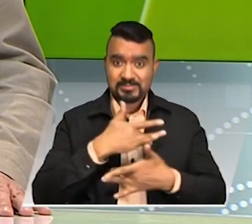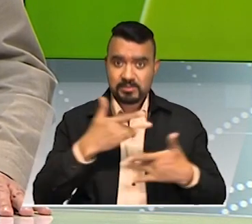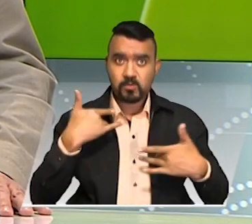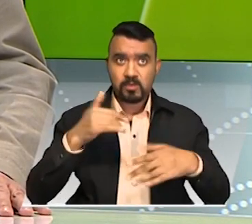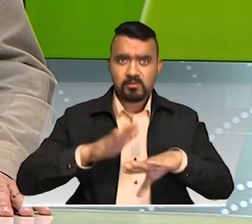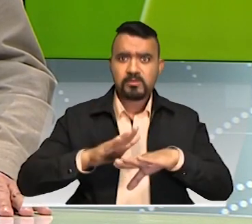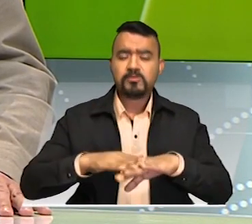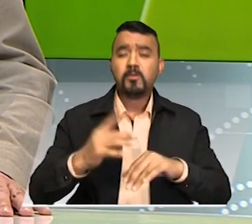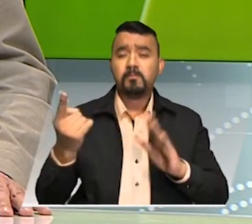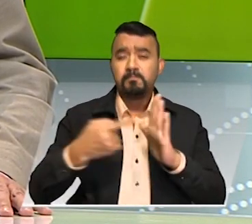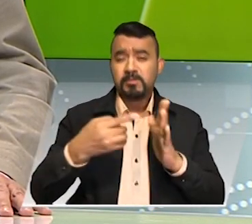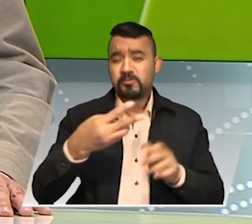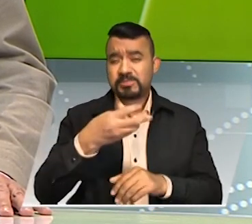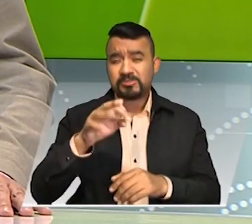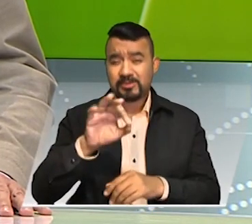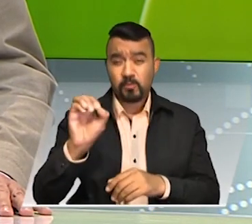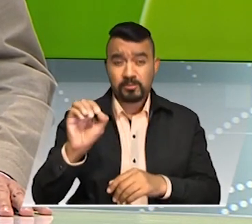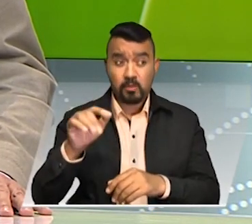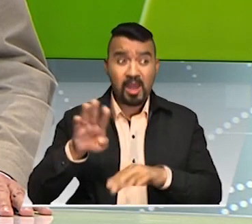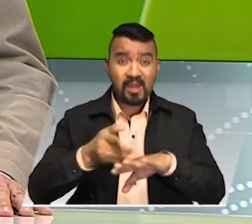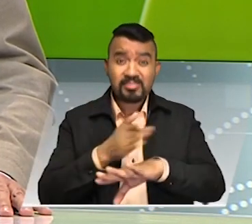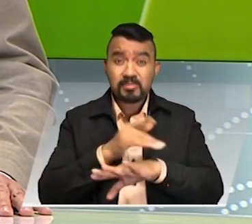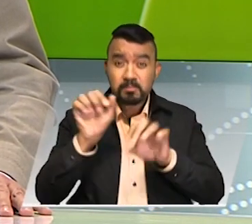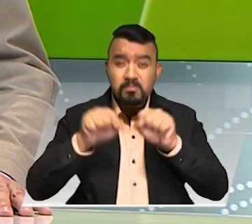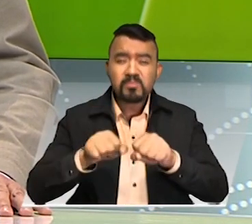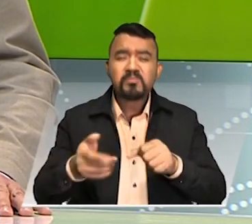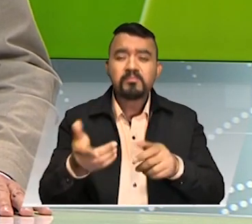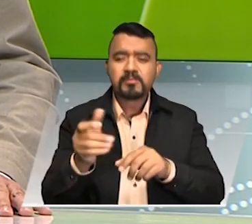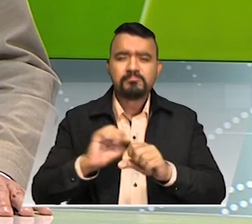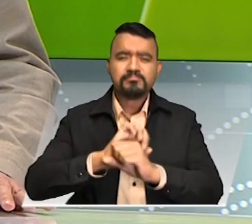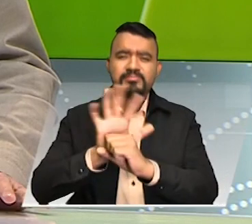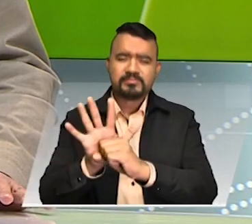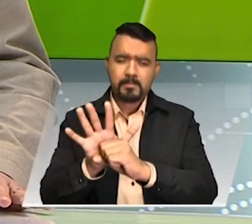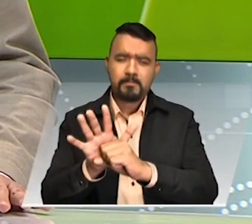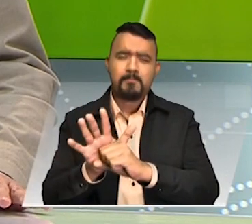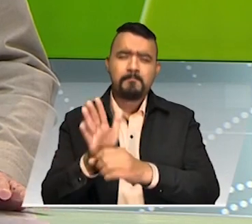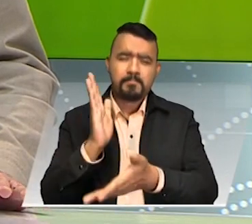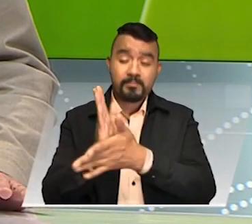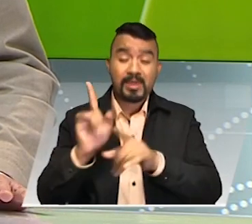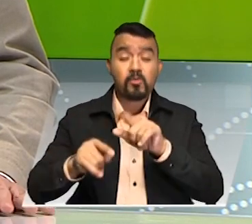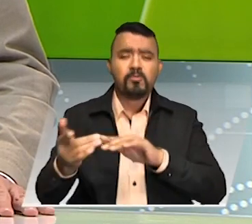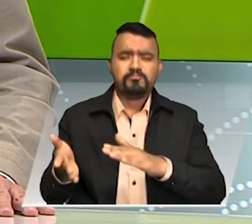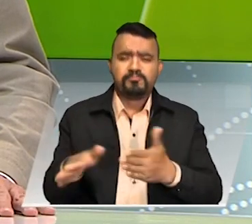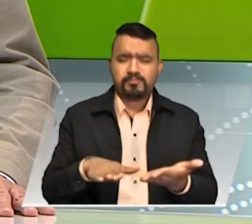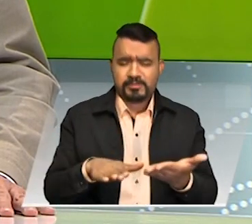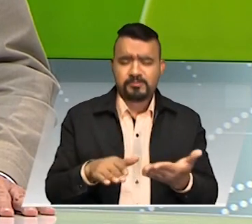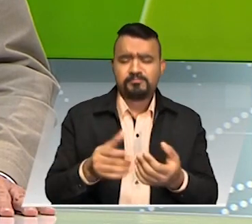de COVID-19 y 68 muertes en Colombia. En el país hay un total de